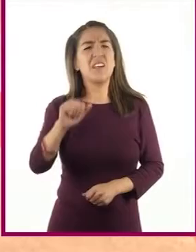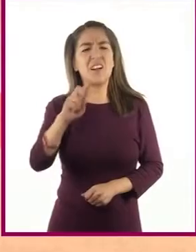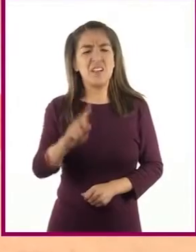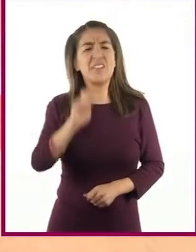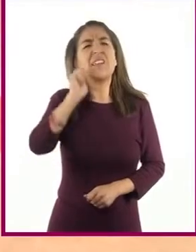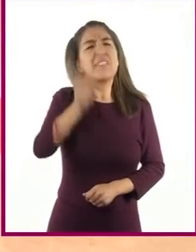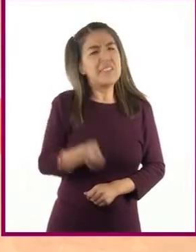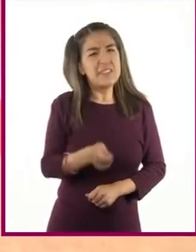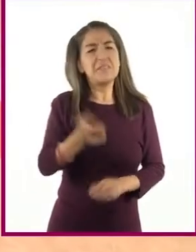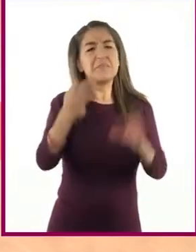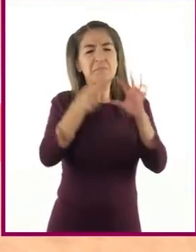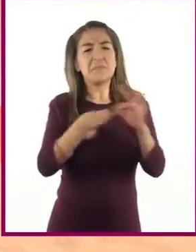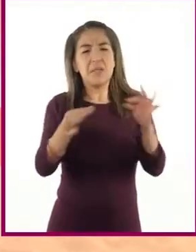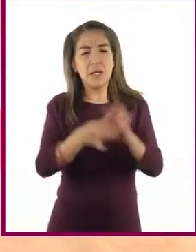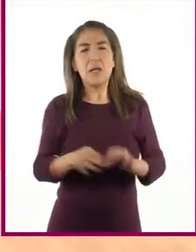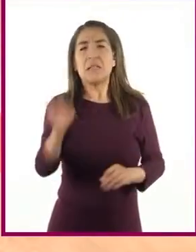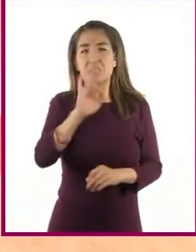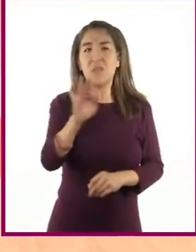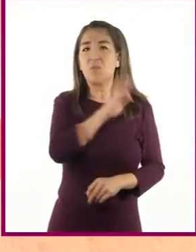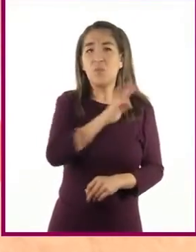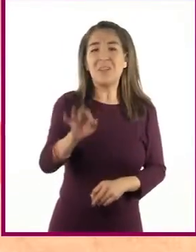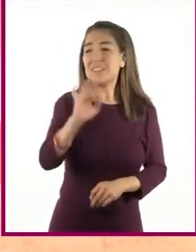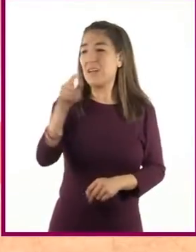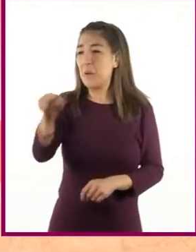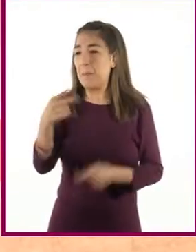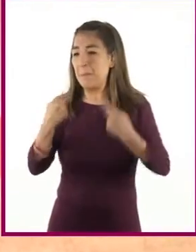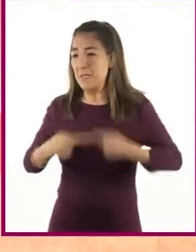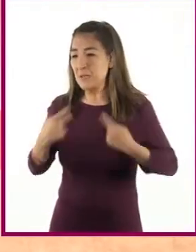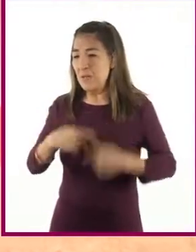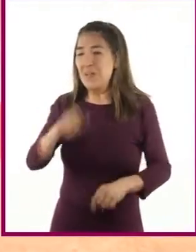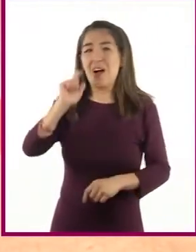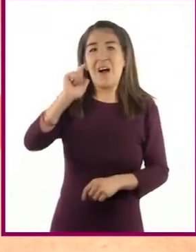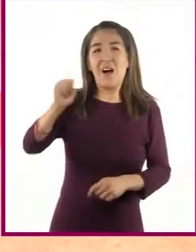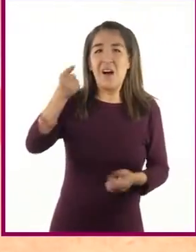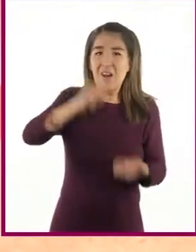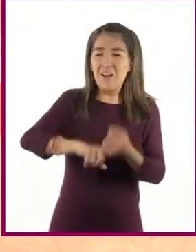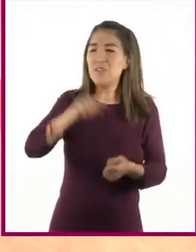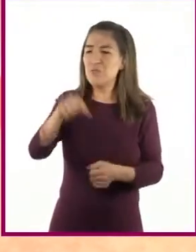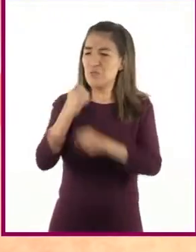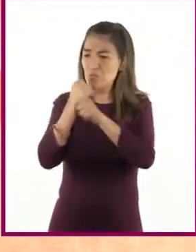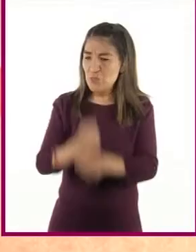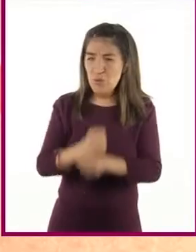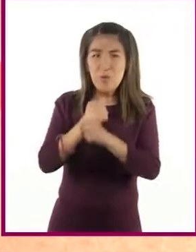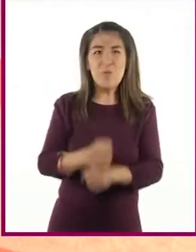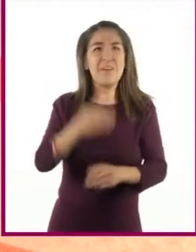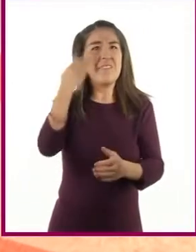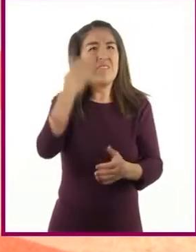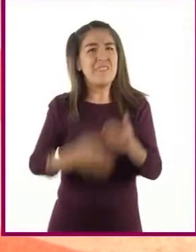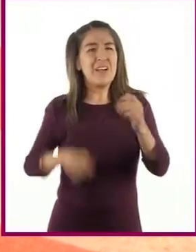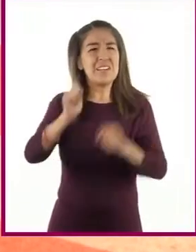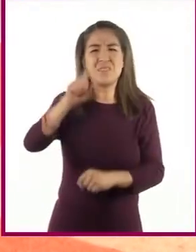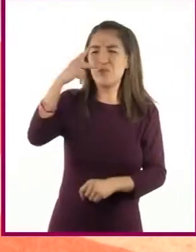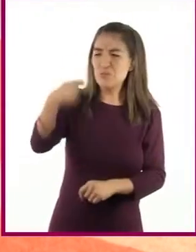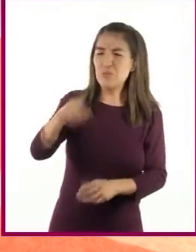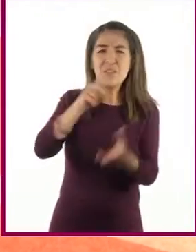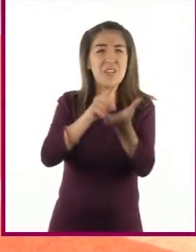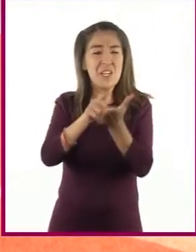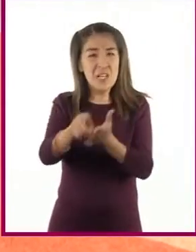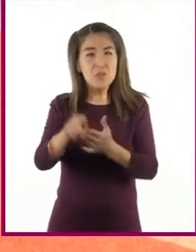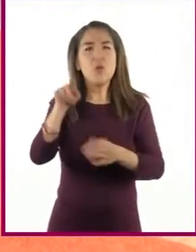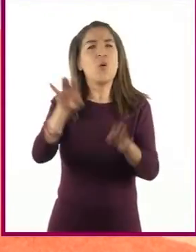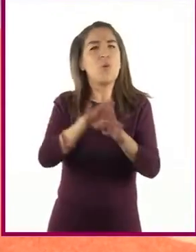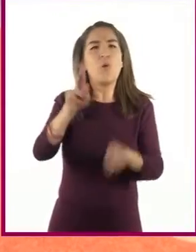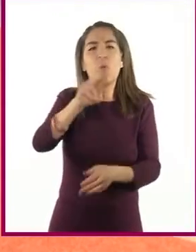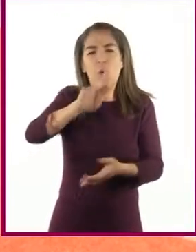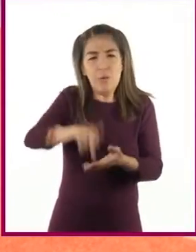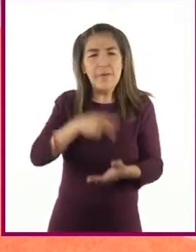¿Es posible reparar el daño a alguien que ha sido víctima de una injusticia? Para contestar estas preguntas, hoy